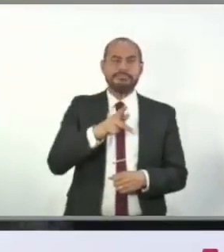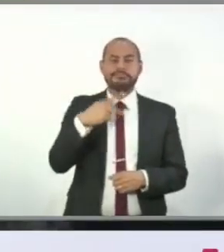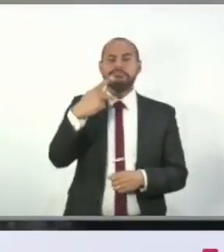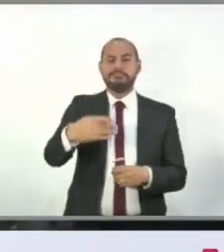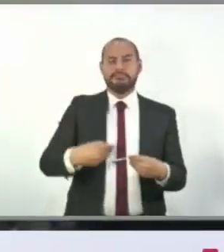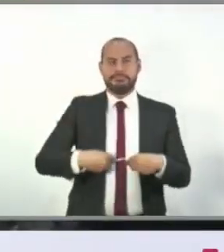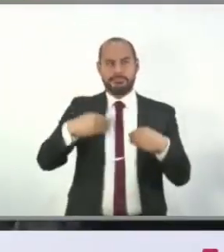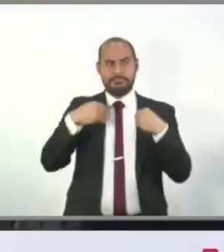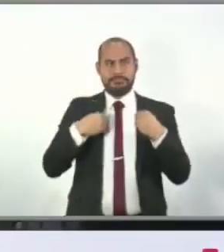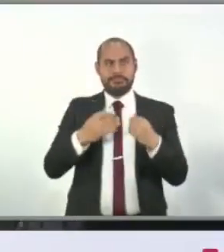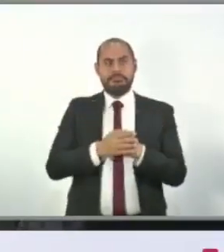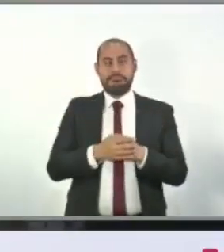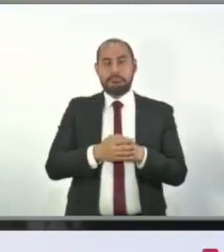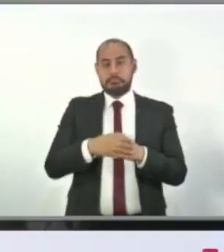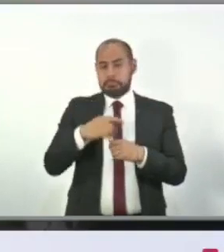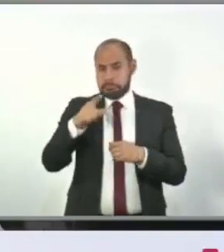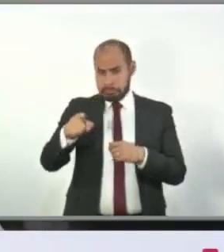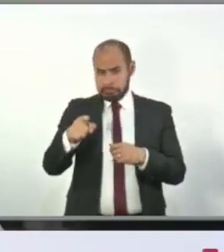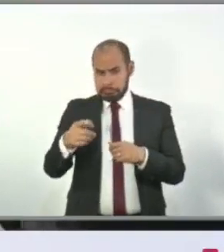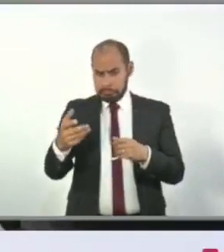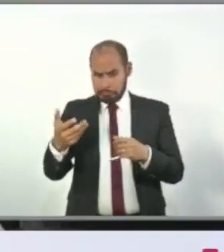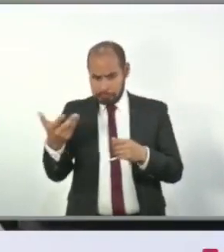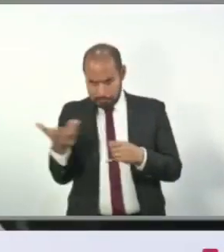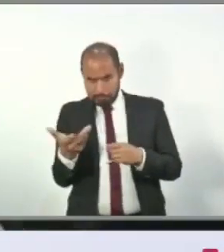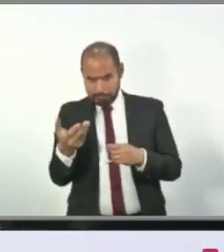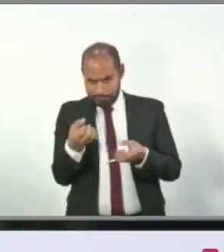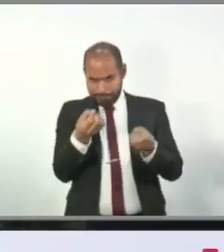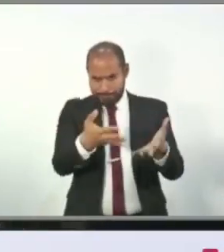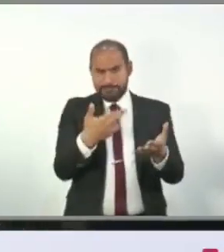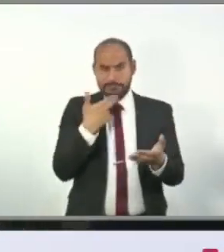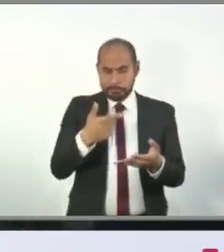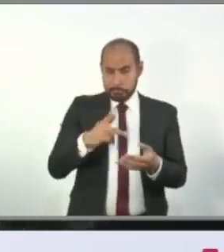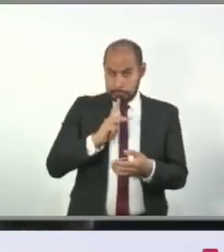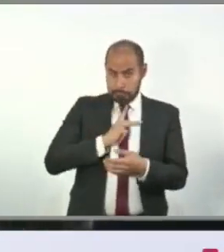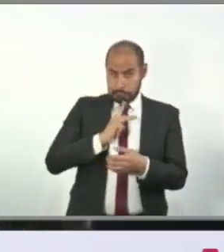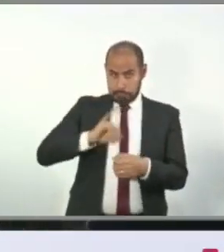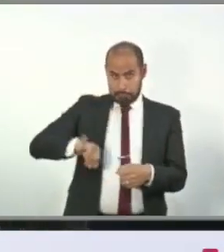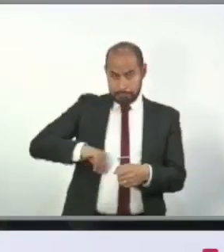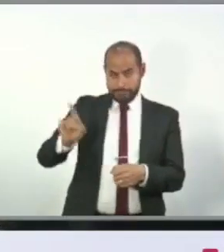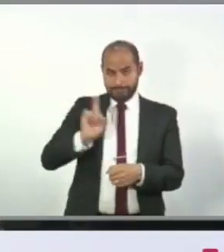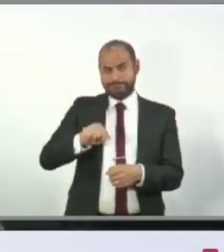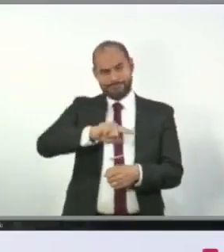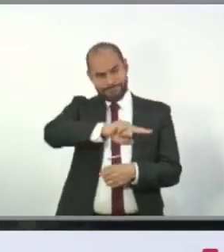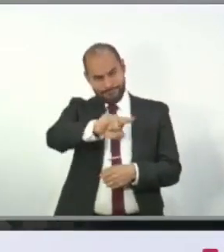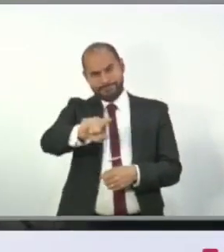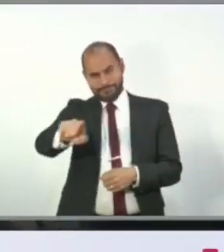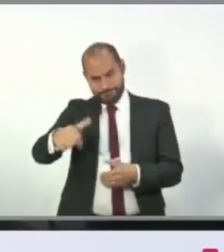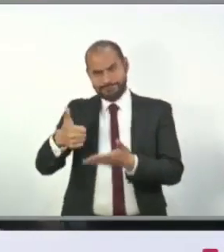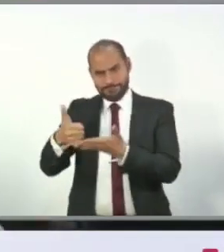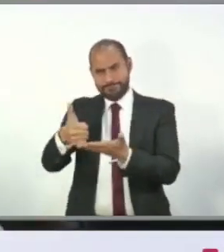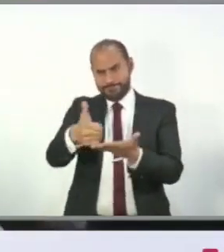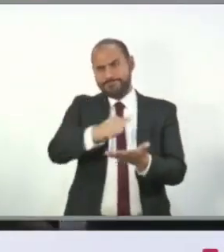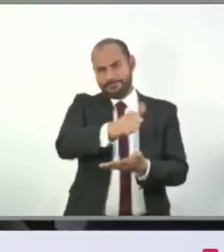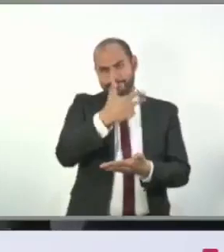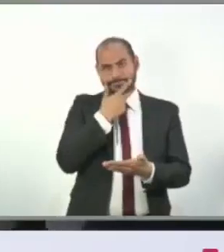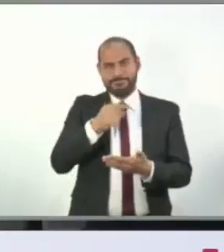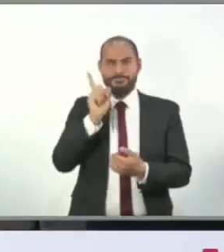vida, da lo mejor de ti, pero no solo para ti mismo, sino para los otros y las